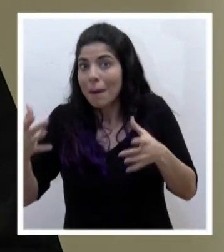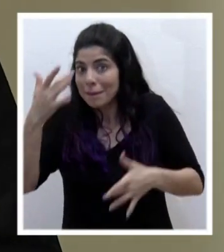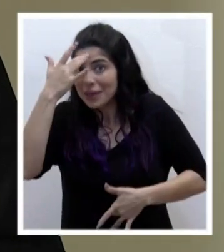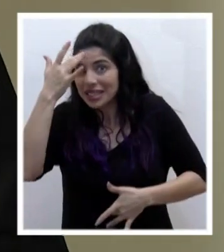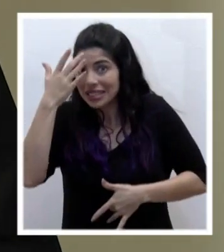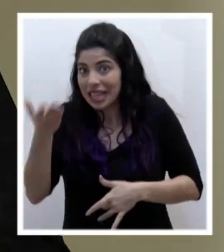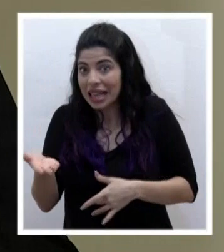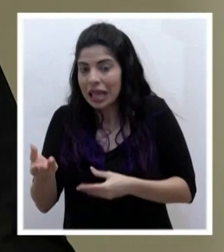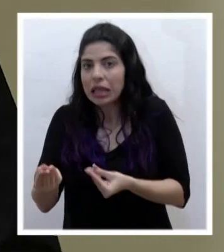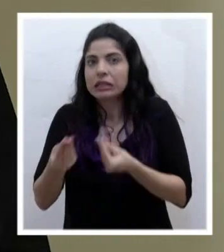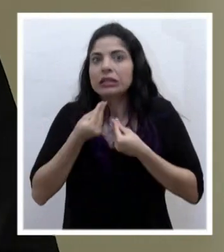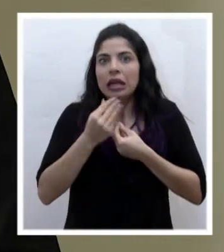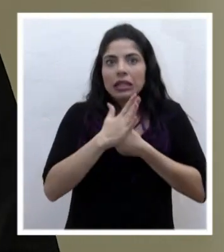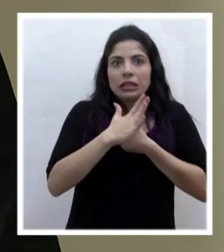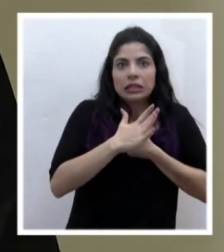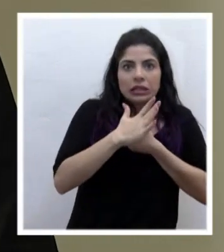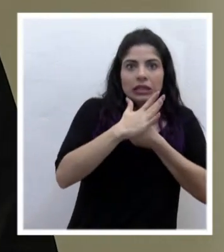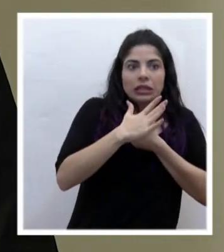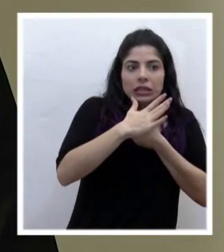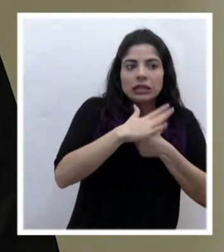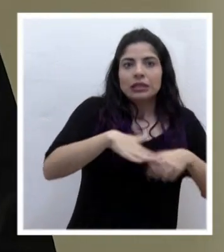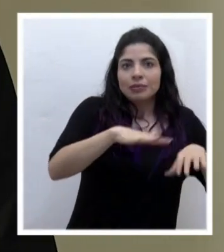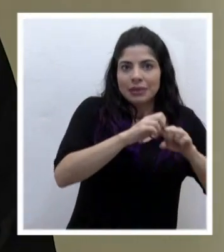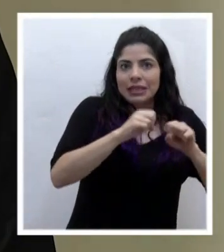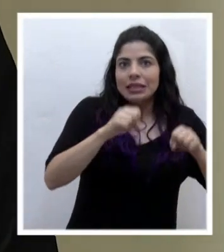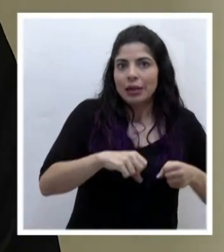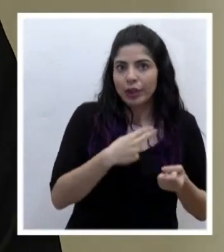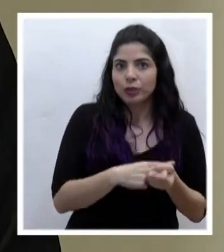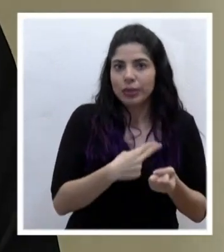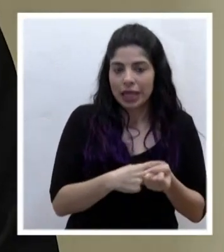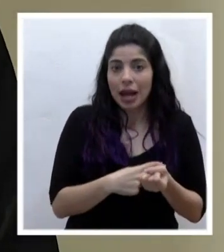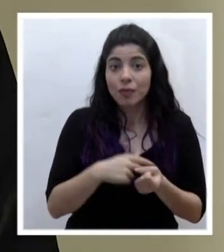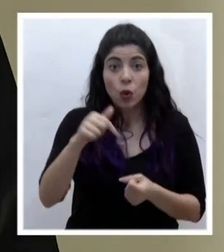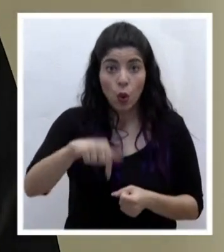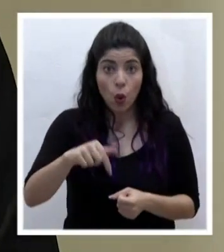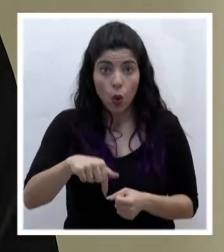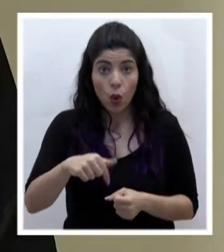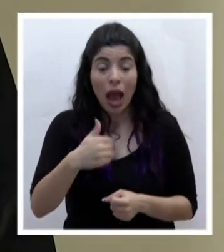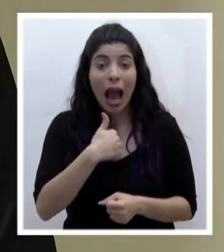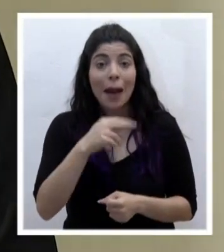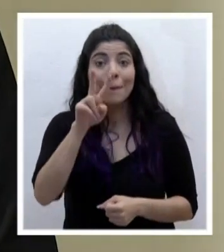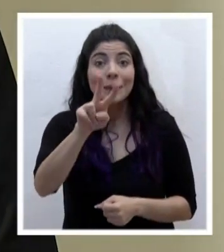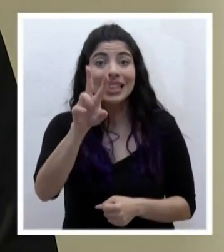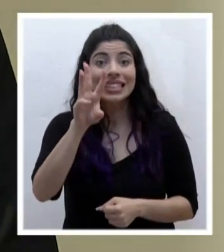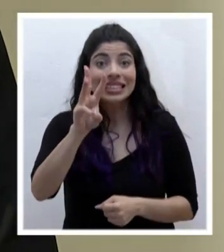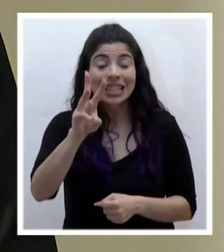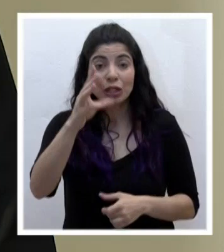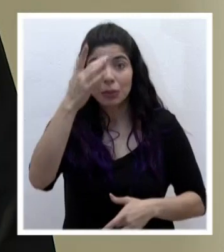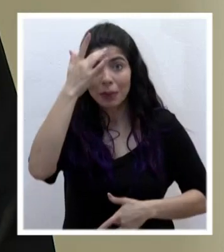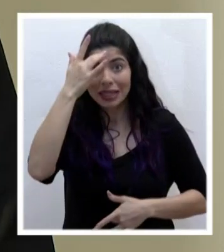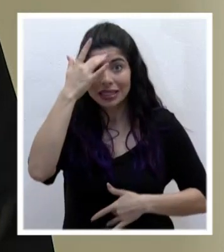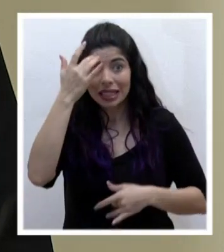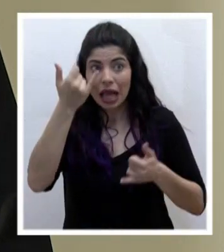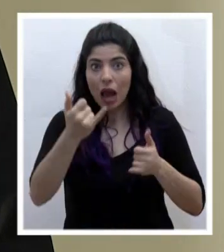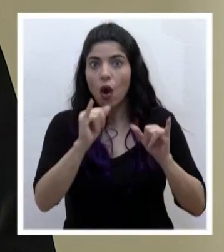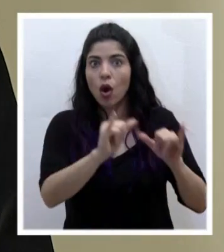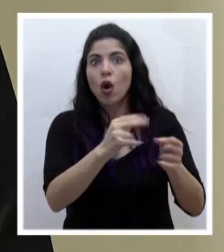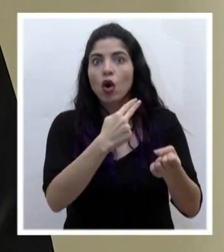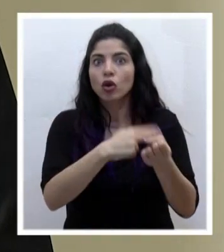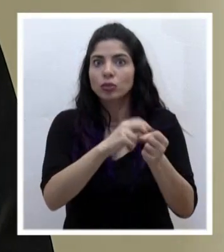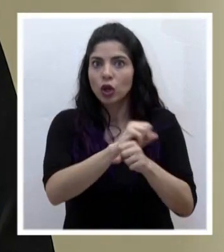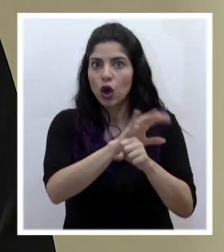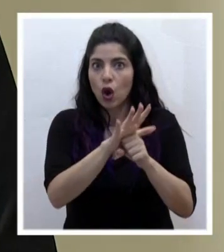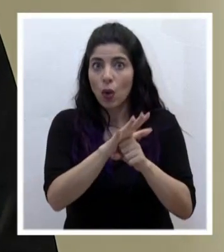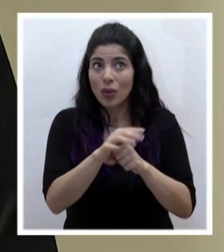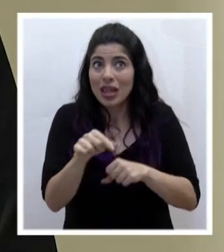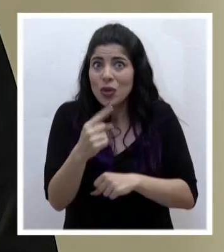pacientes está generando presión sobre el sistema hospitalario. De hecho, hoy tenemos 26 pacientes internados en el SEACO. Es uno